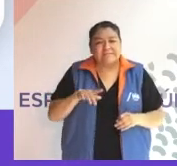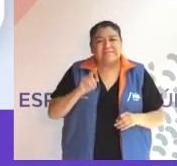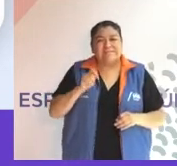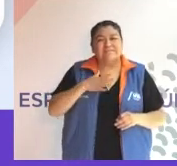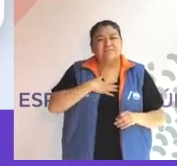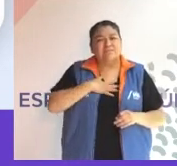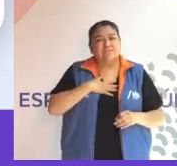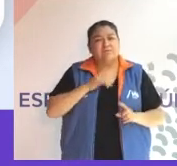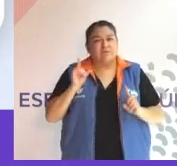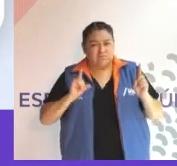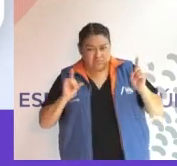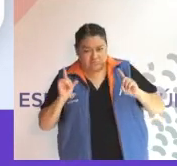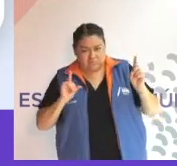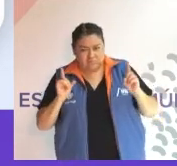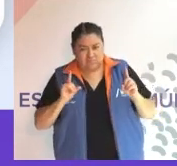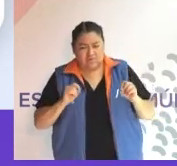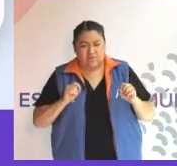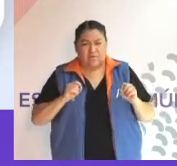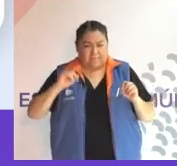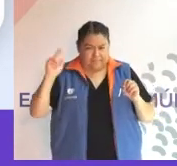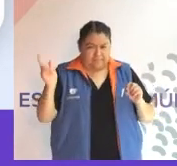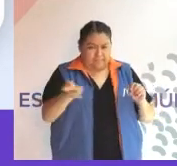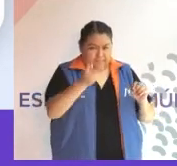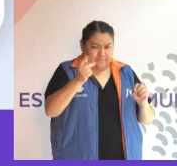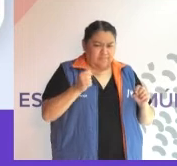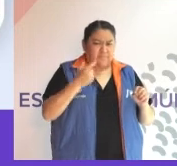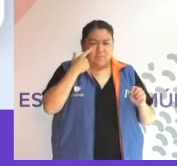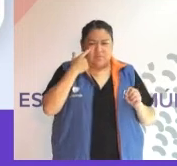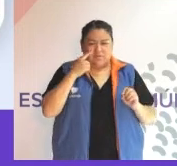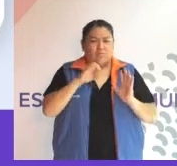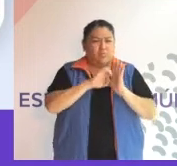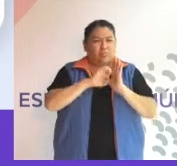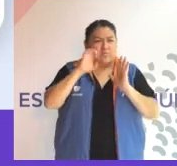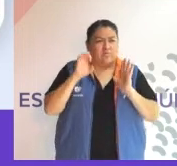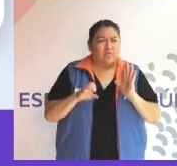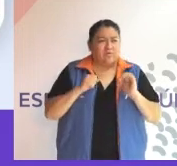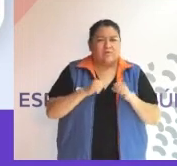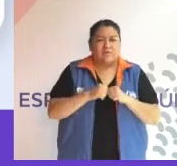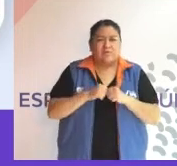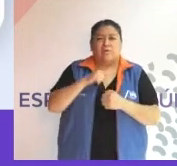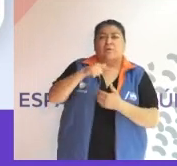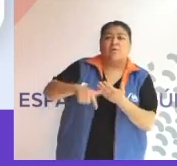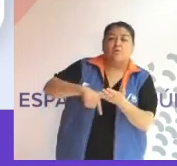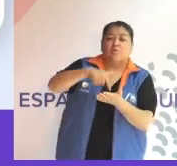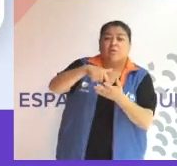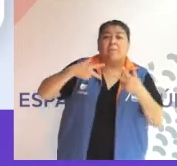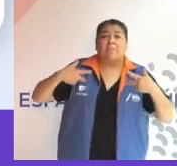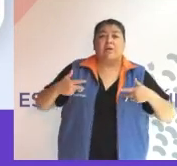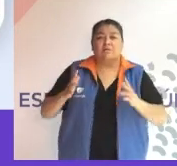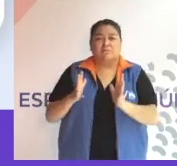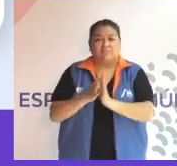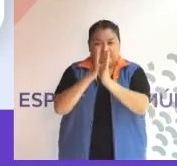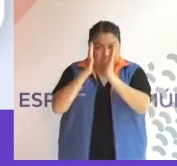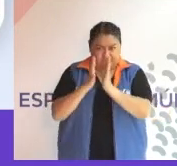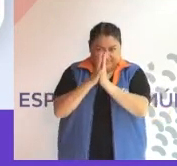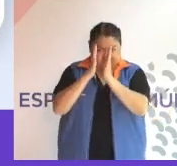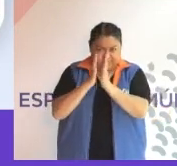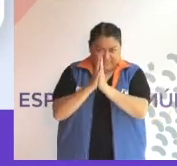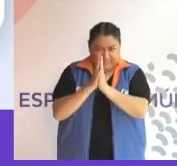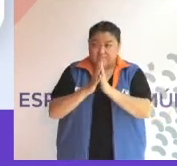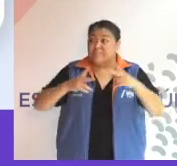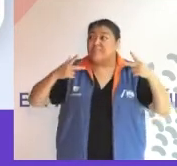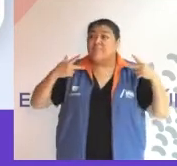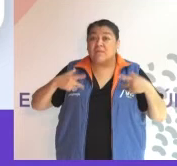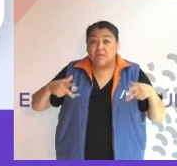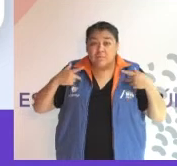pregunta mía es, digamos, en términos de espacios de participación, donde